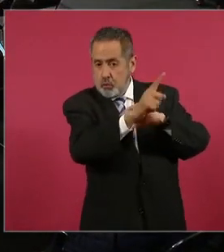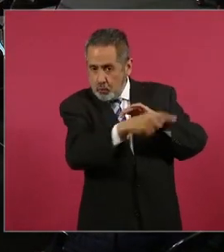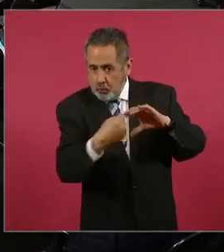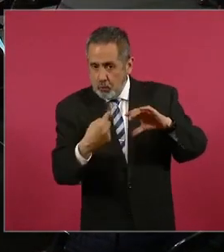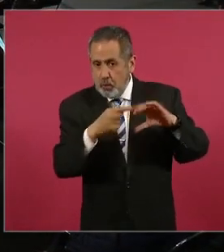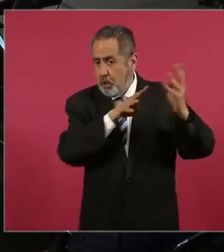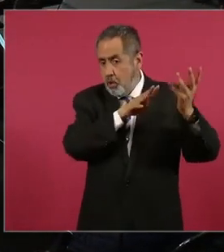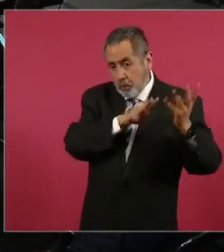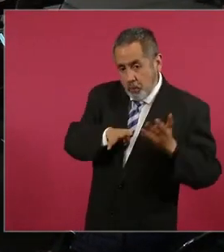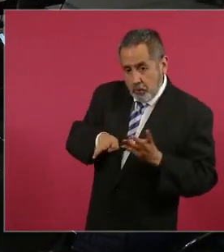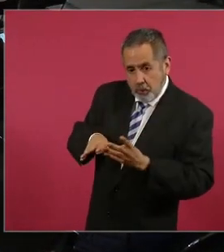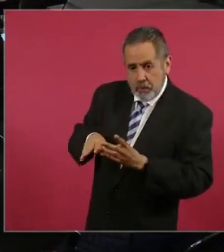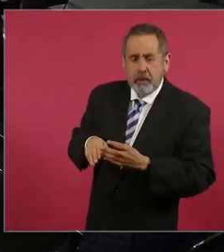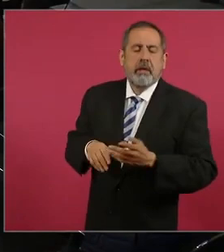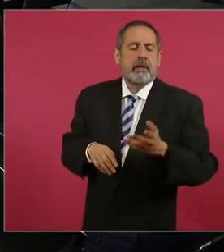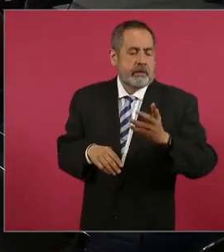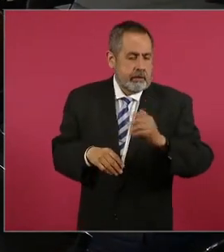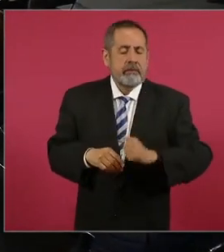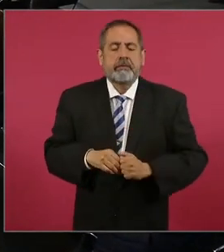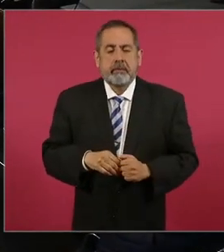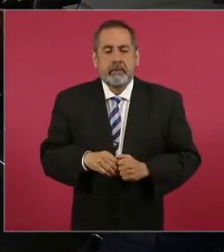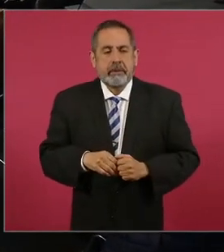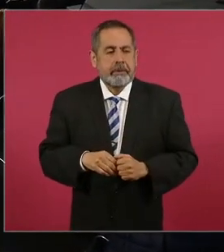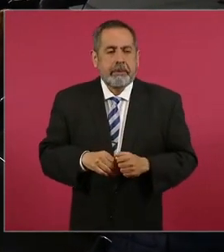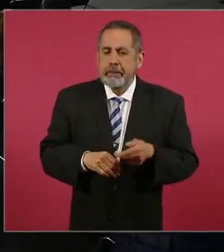Como les interesaba el negocio,